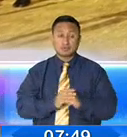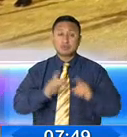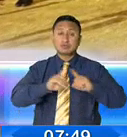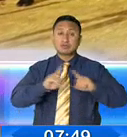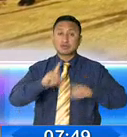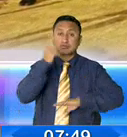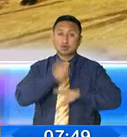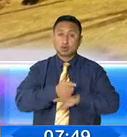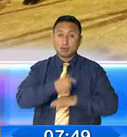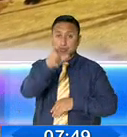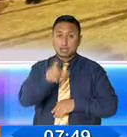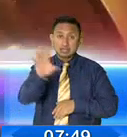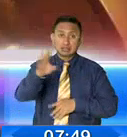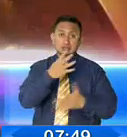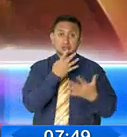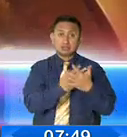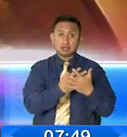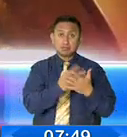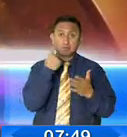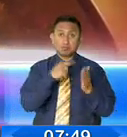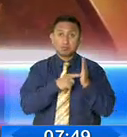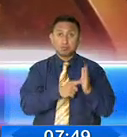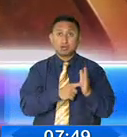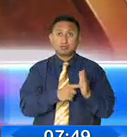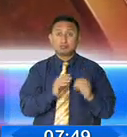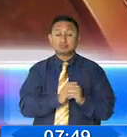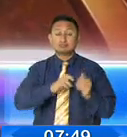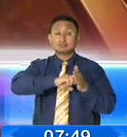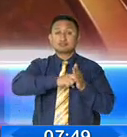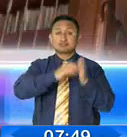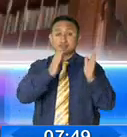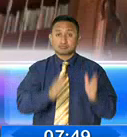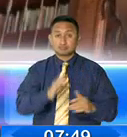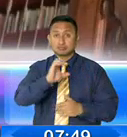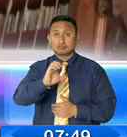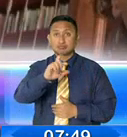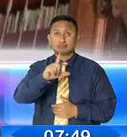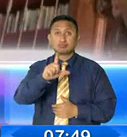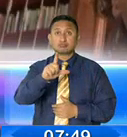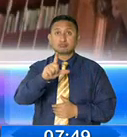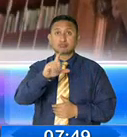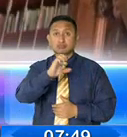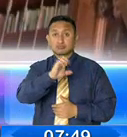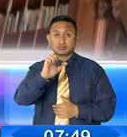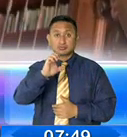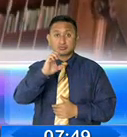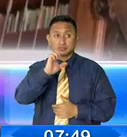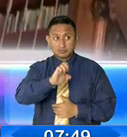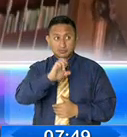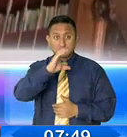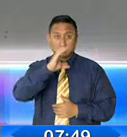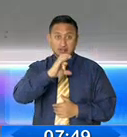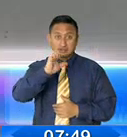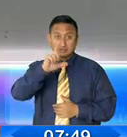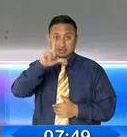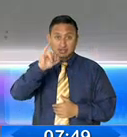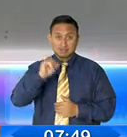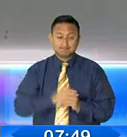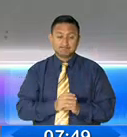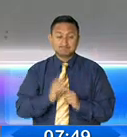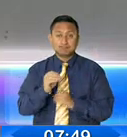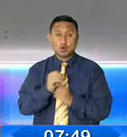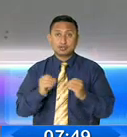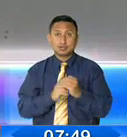de detención, entre ellas las del contralor subrogante Pablo Celi. Además, se allanaron las oficinas de Esteban